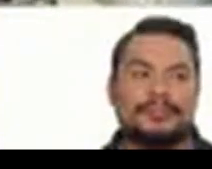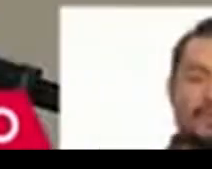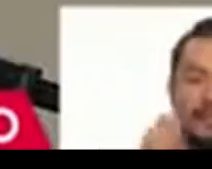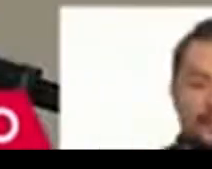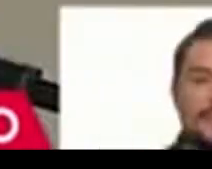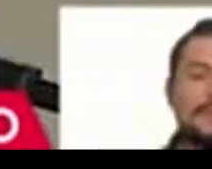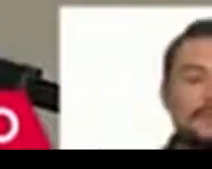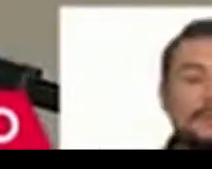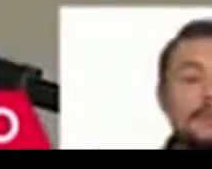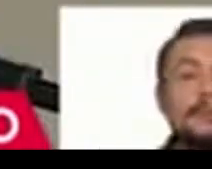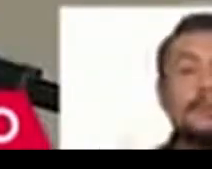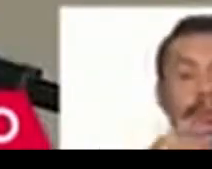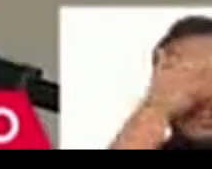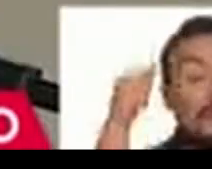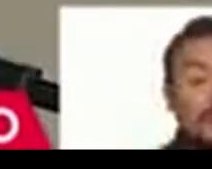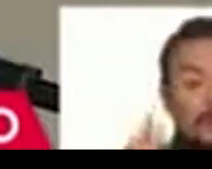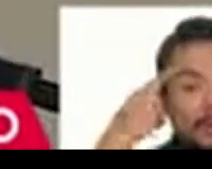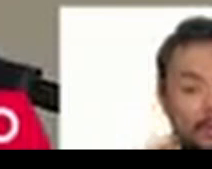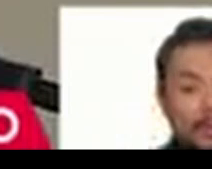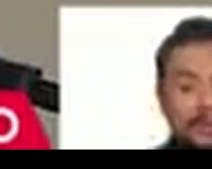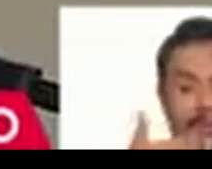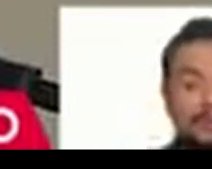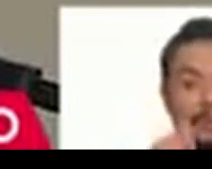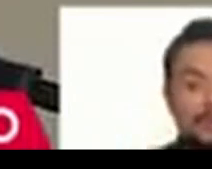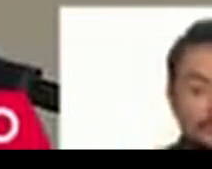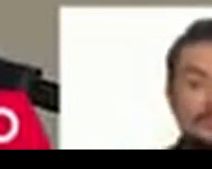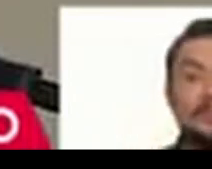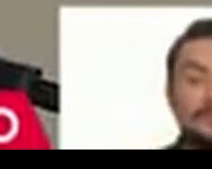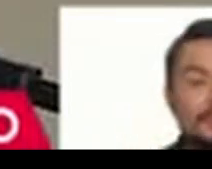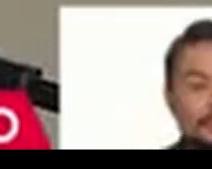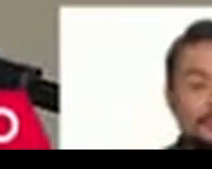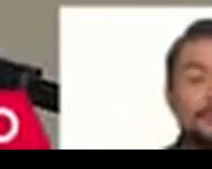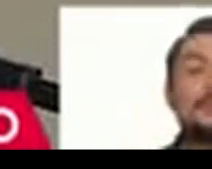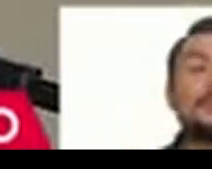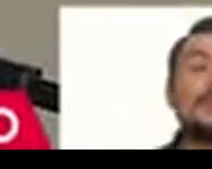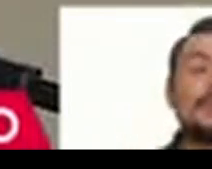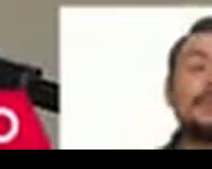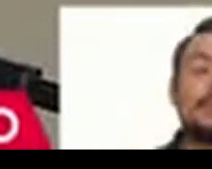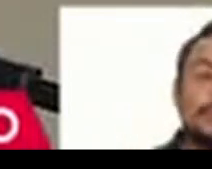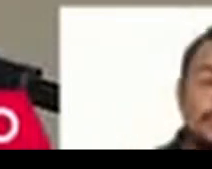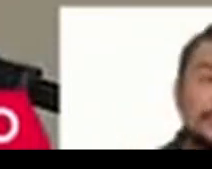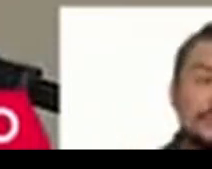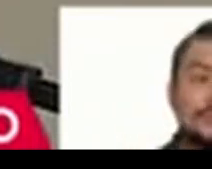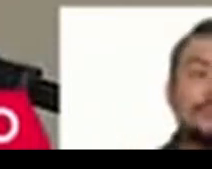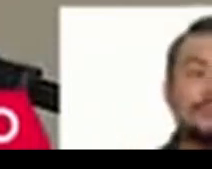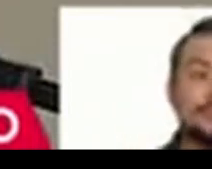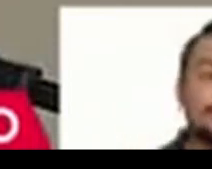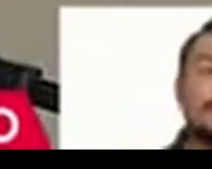Pero no olvidemos que ese acuerdo y esa y ese interés de